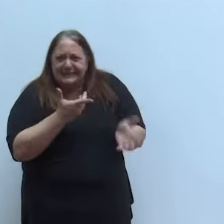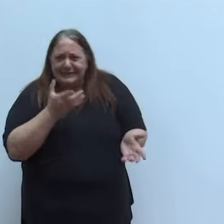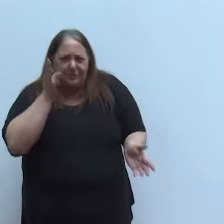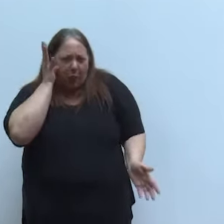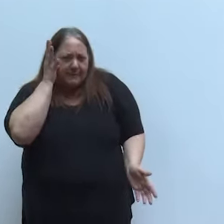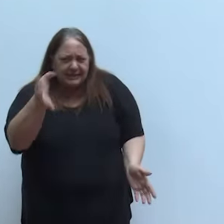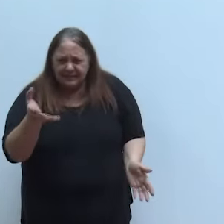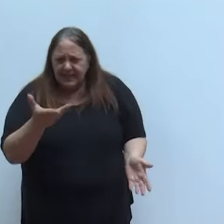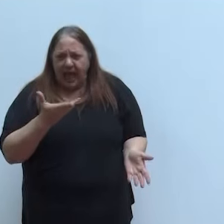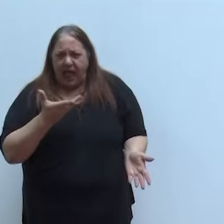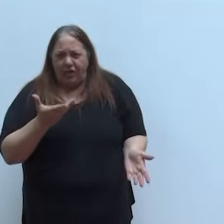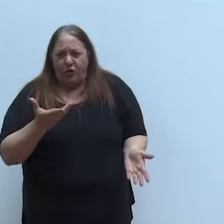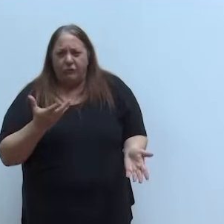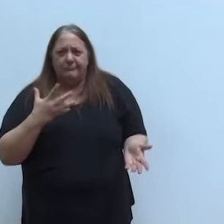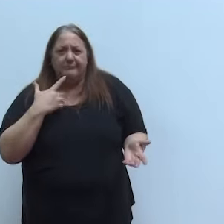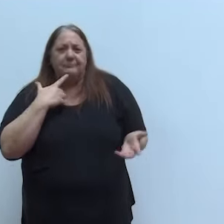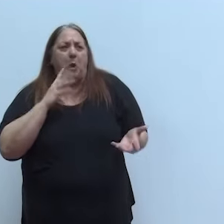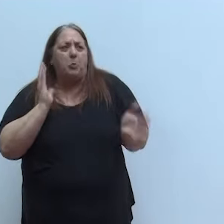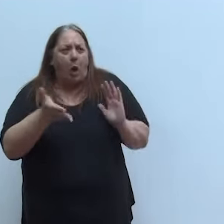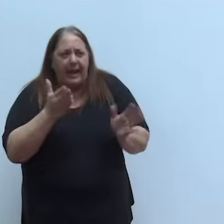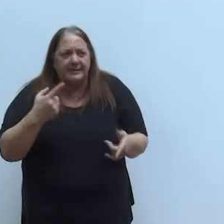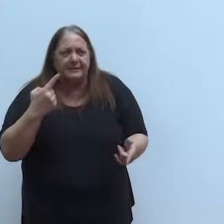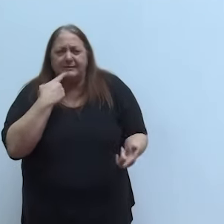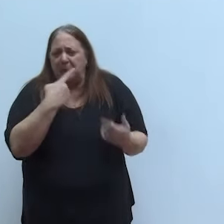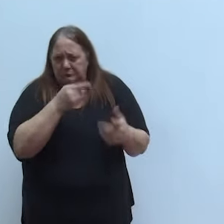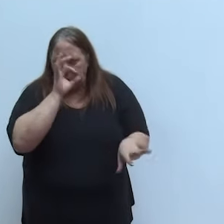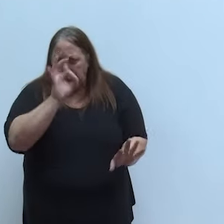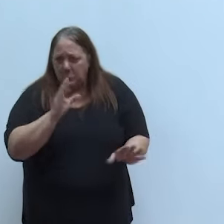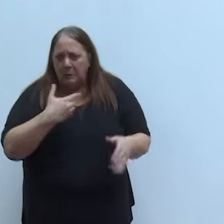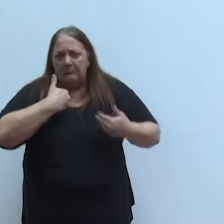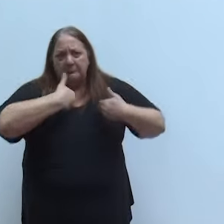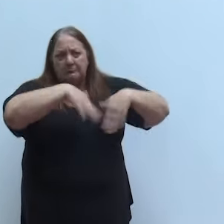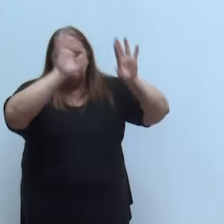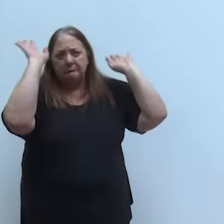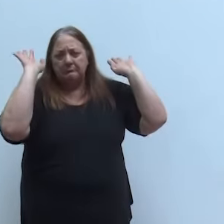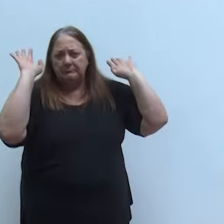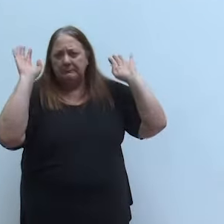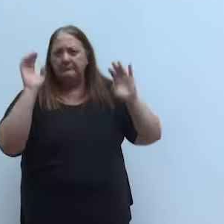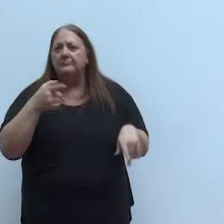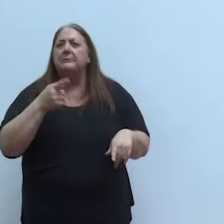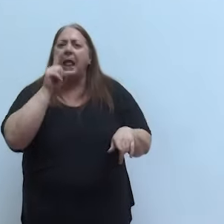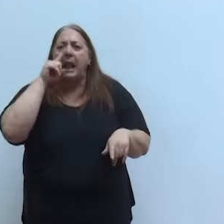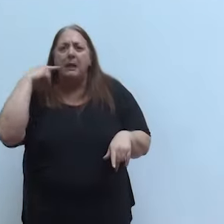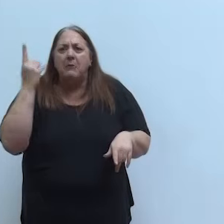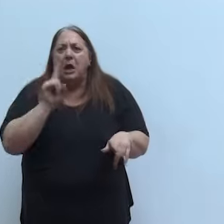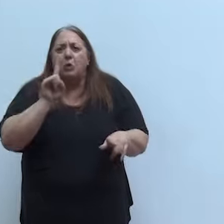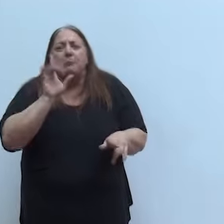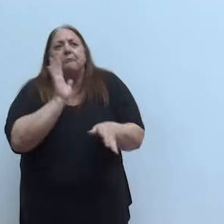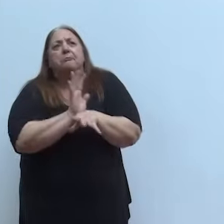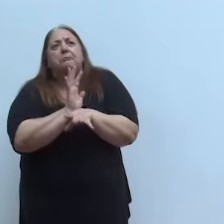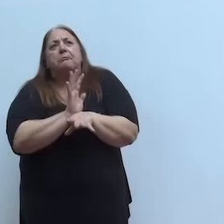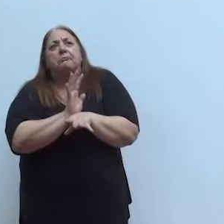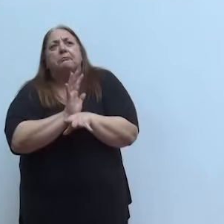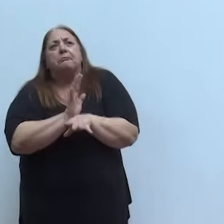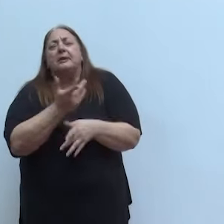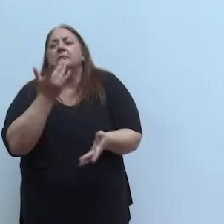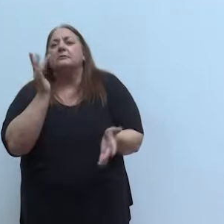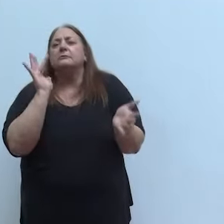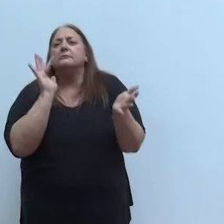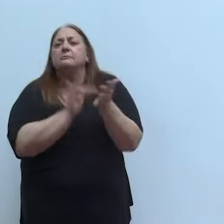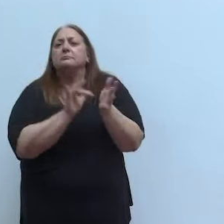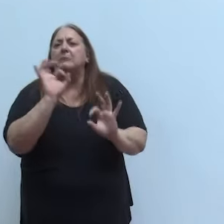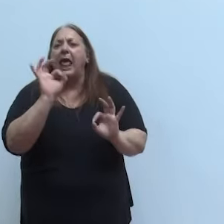Eh bueno otra cuestiones que de lo que mal no Alberto no toca la derogación de la ley de medios de facto